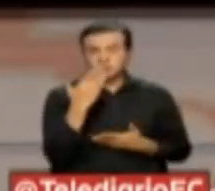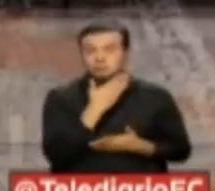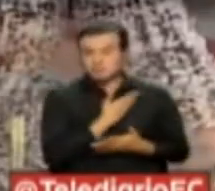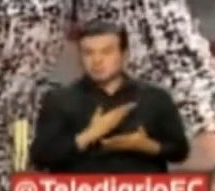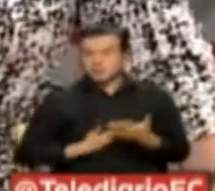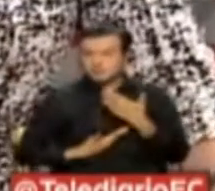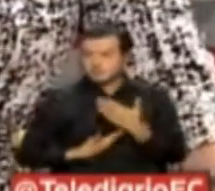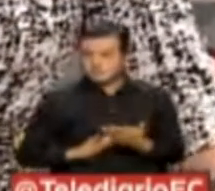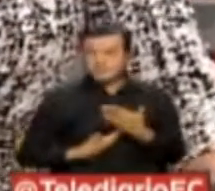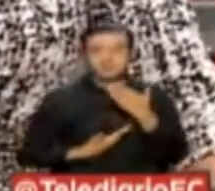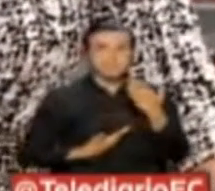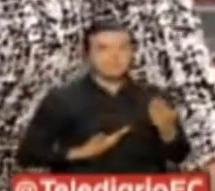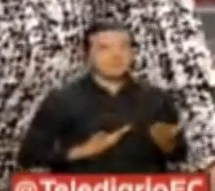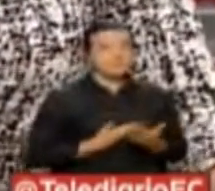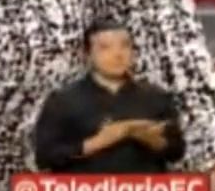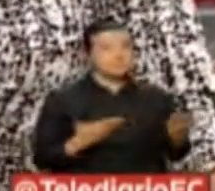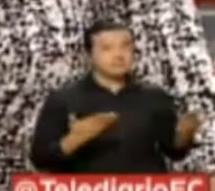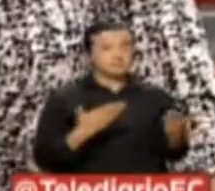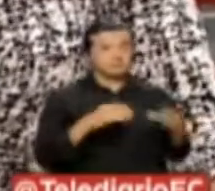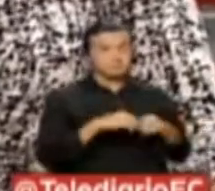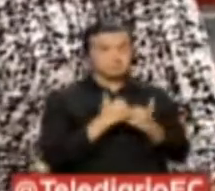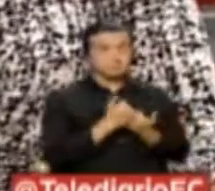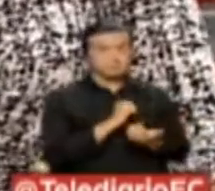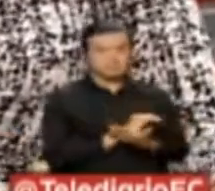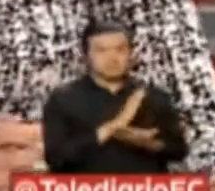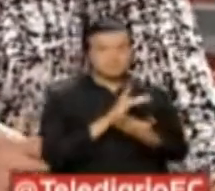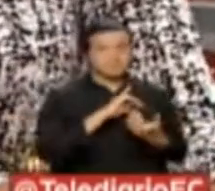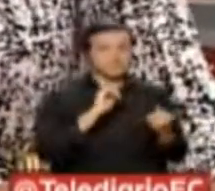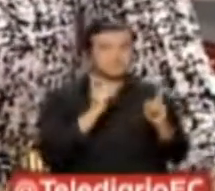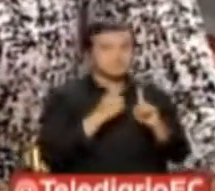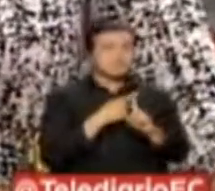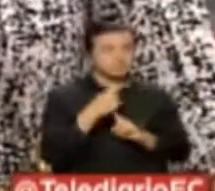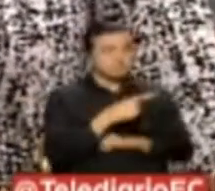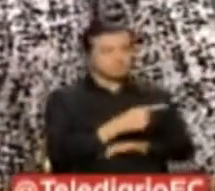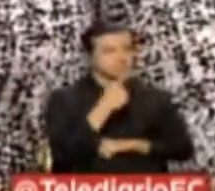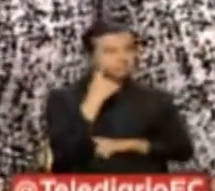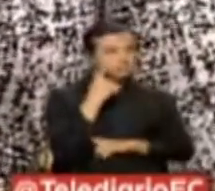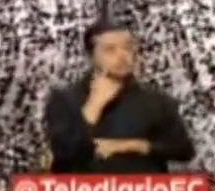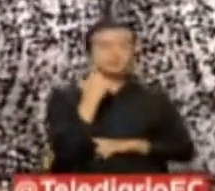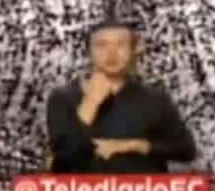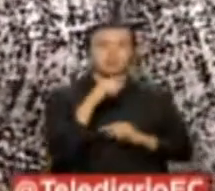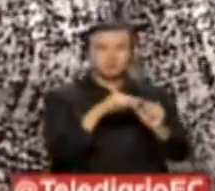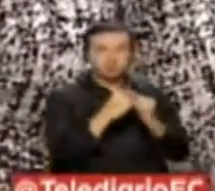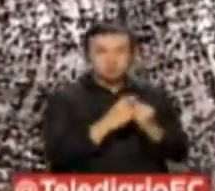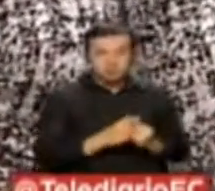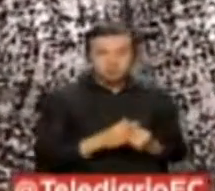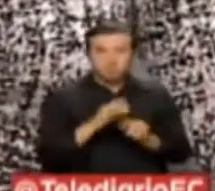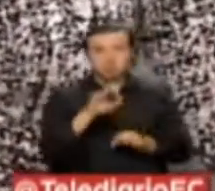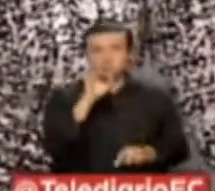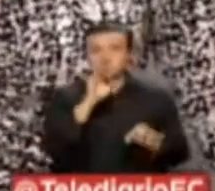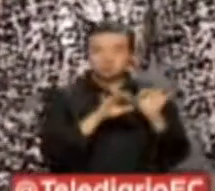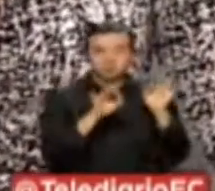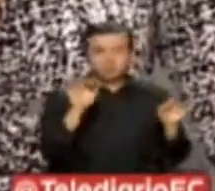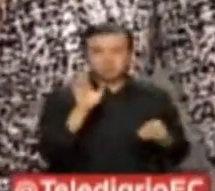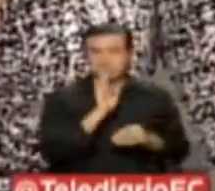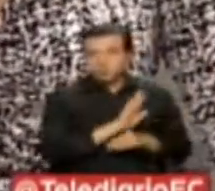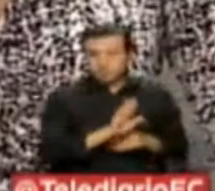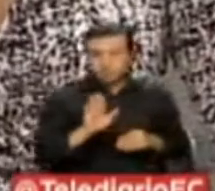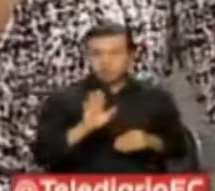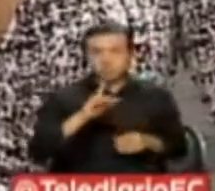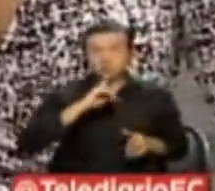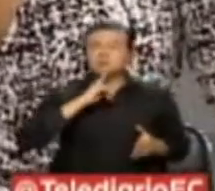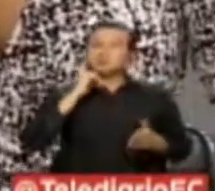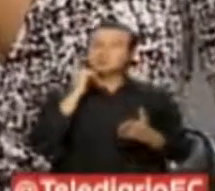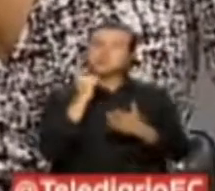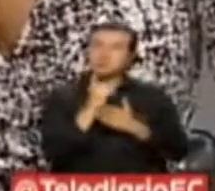ejecutivo como en el legislativo en primer lugar el ejecutivo remita ternas que tengan características que realmente